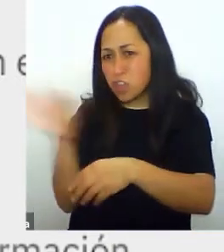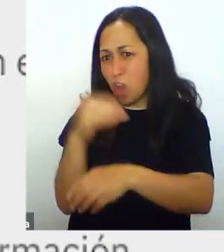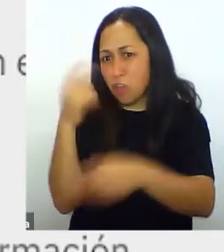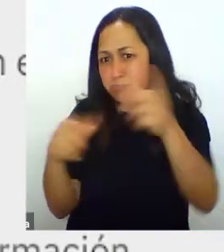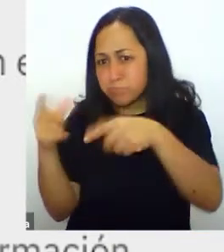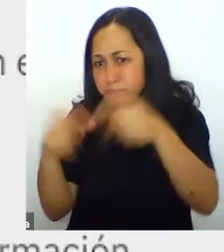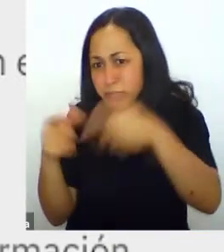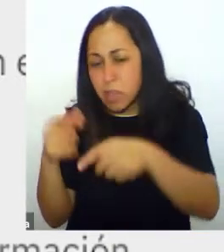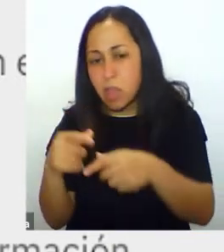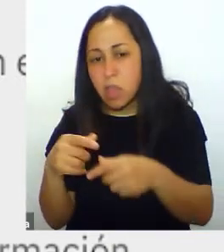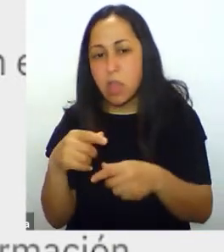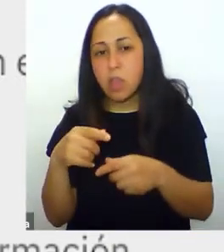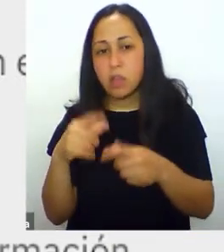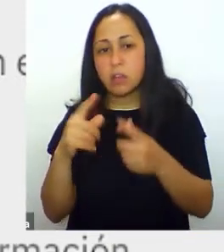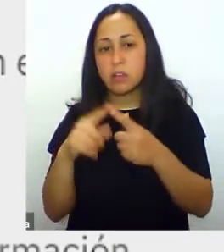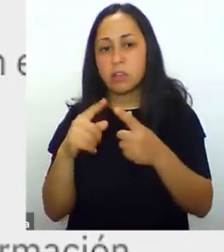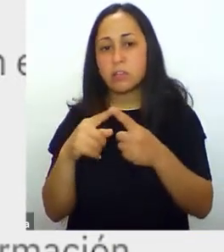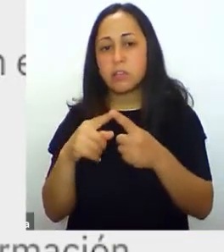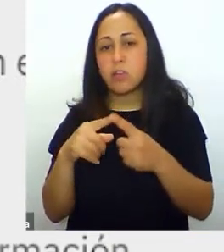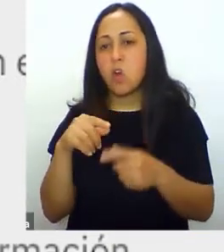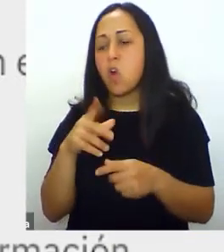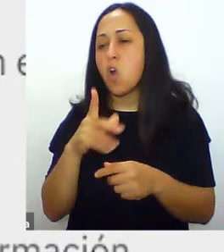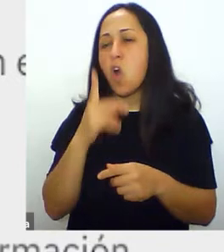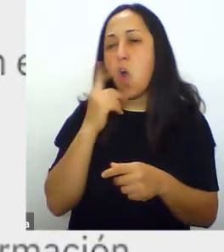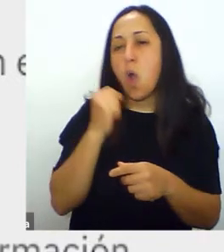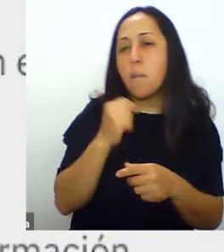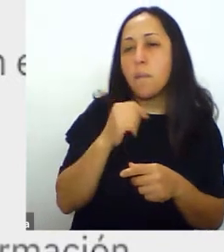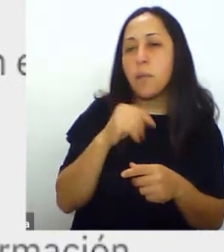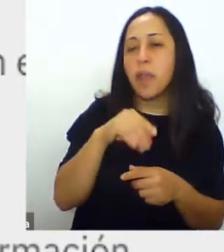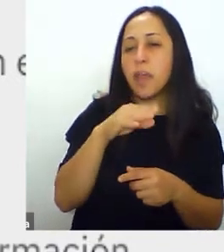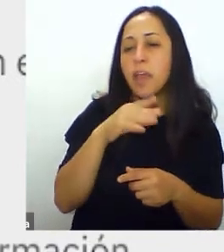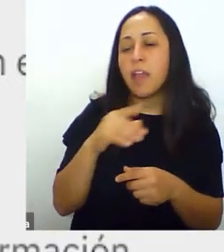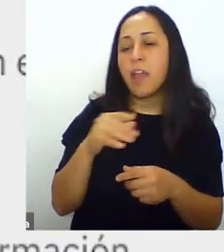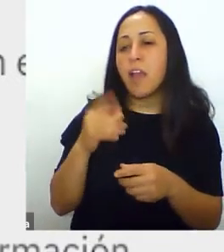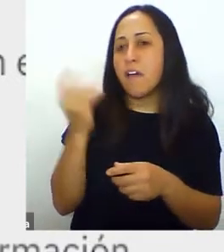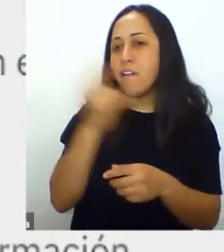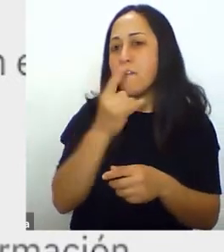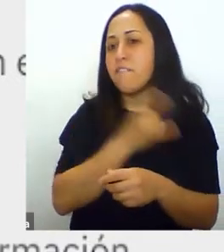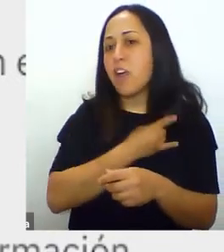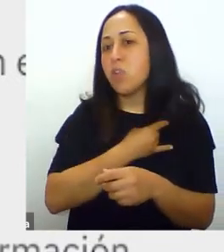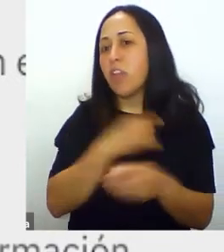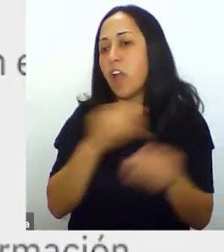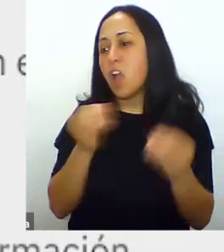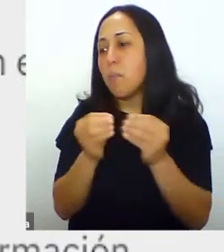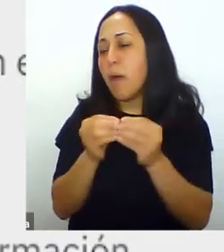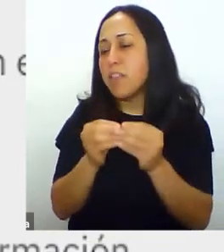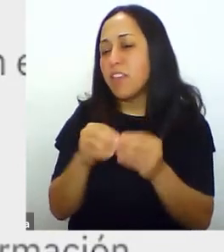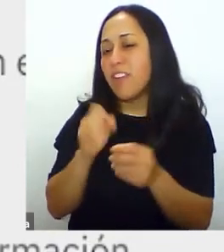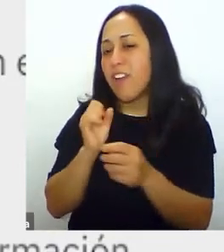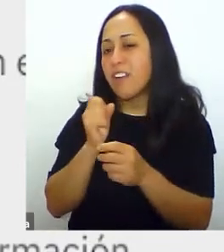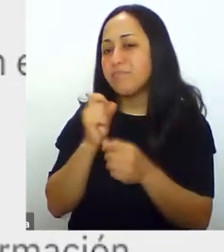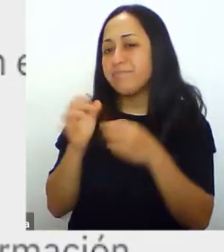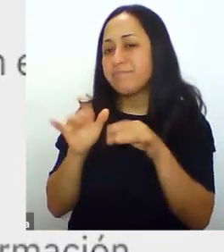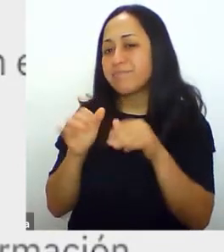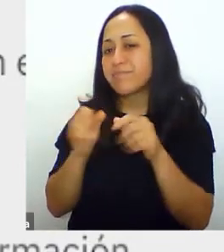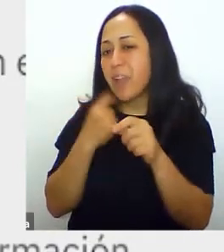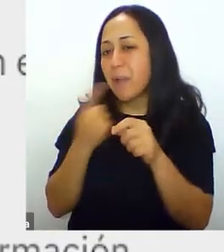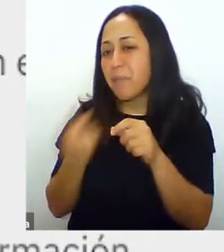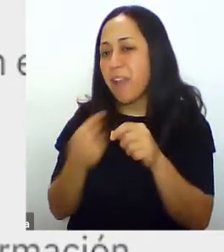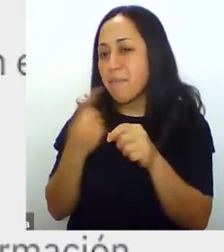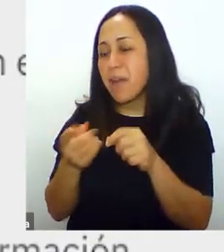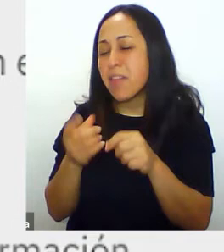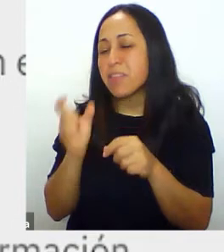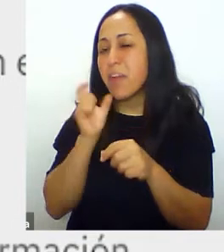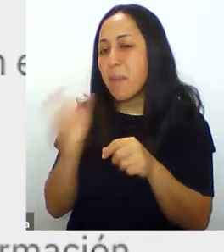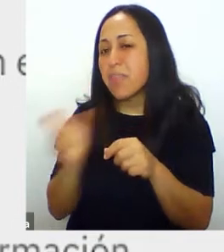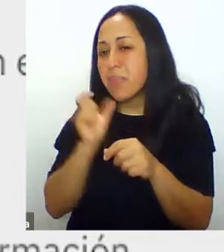un tiempo, un chico de su facultad, Jorge, comenzó a escribirle con la intención de conocerla más. Amalia estaba abierta a